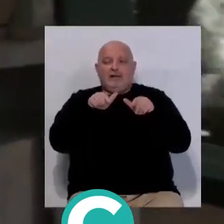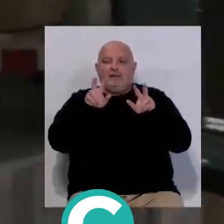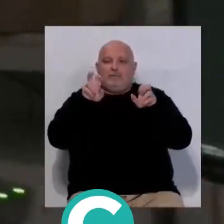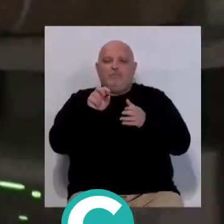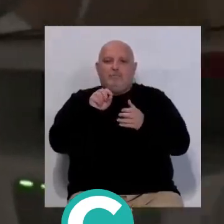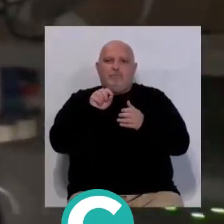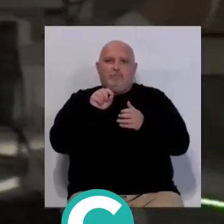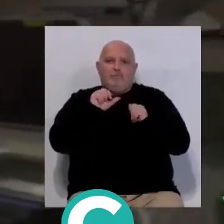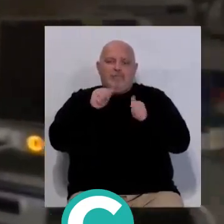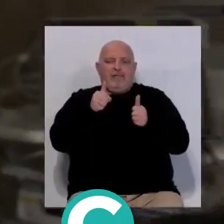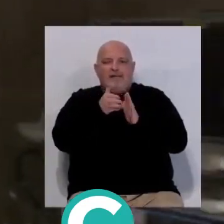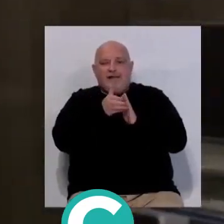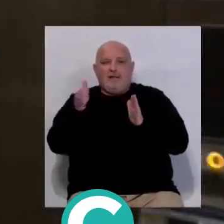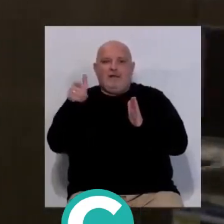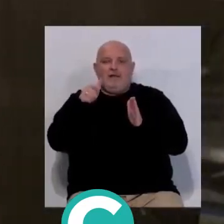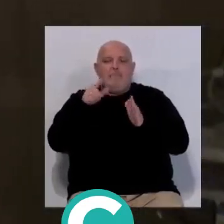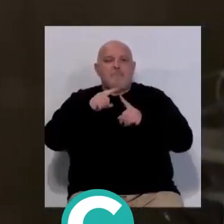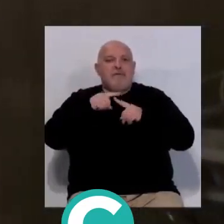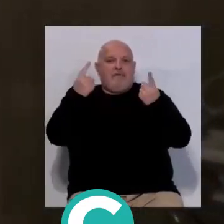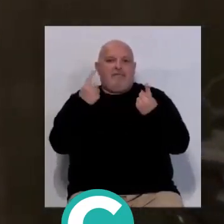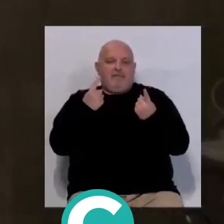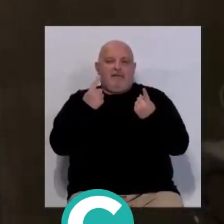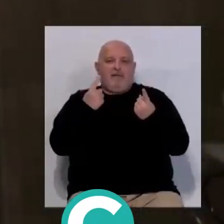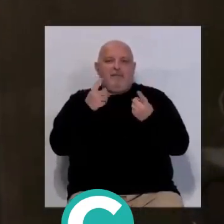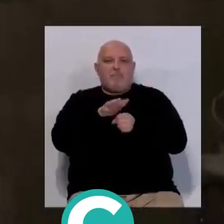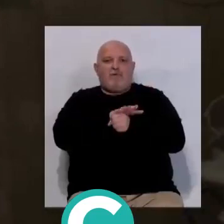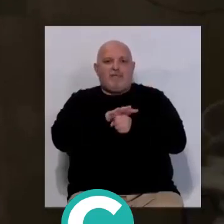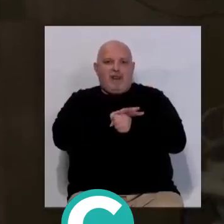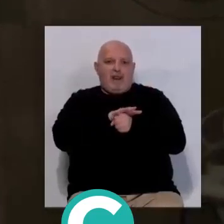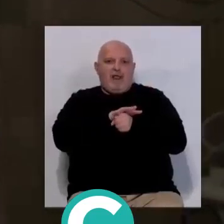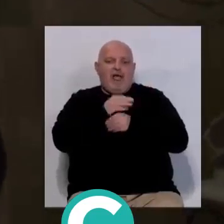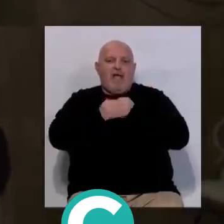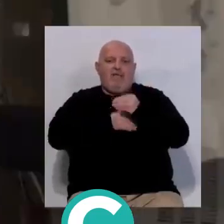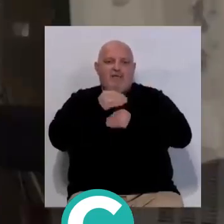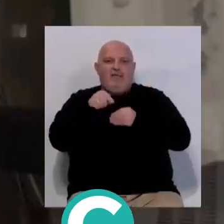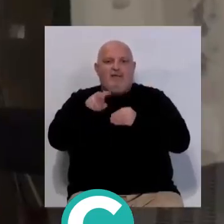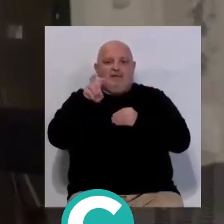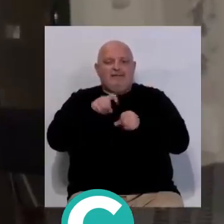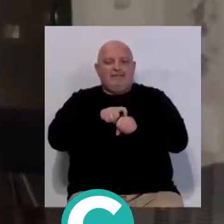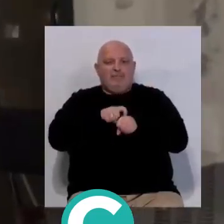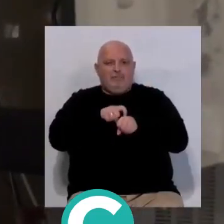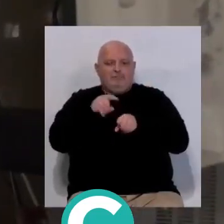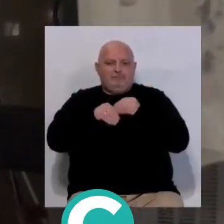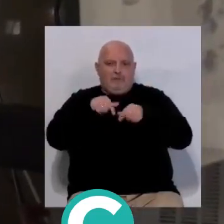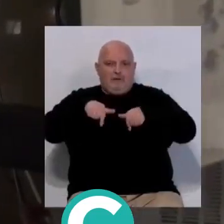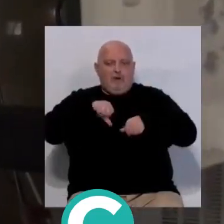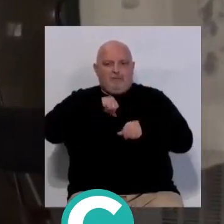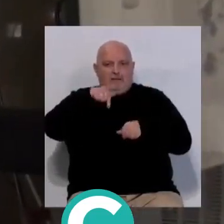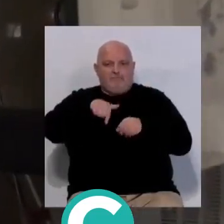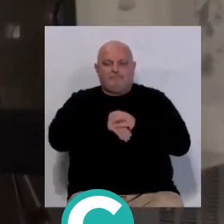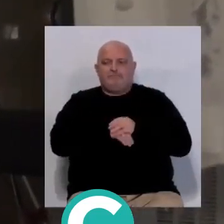punto de inflexión en el sentido de que es la primera vez que a nivel provincial se hace este tipo de exploración, que lo hacemos aquí en el